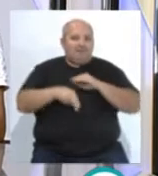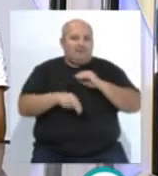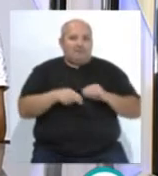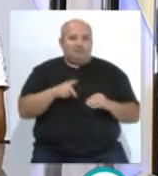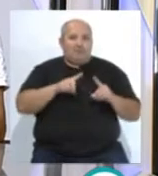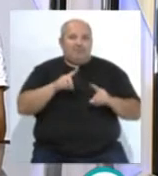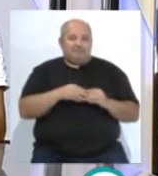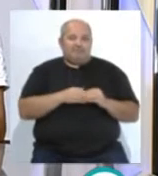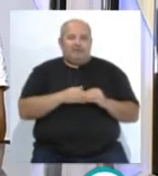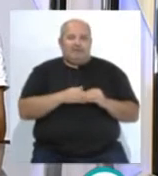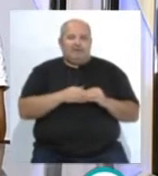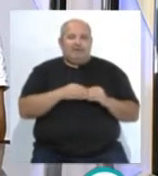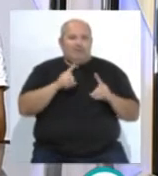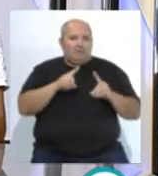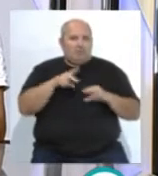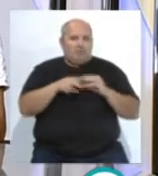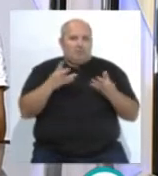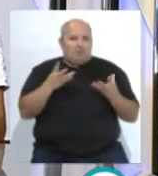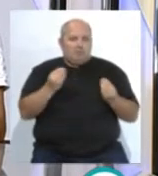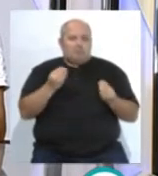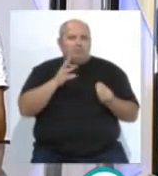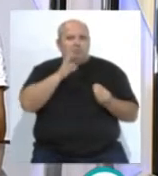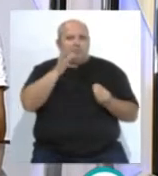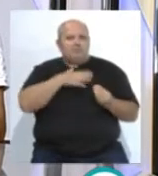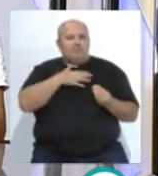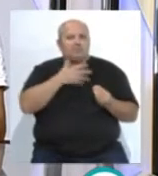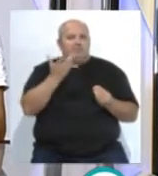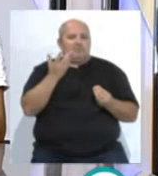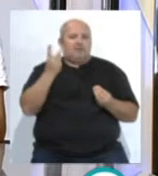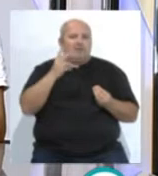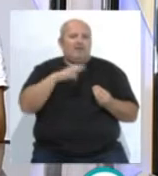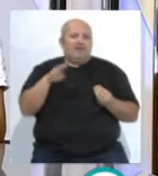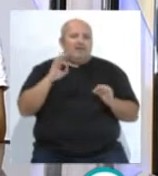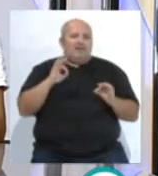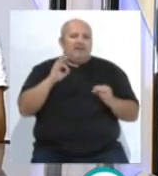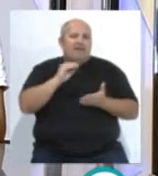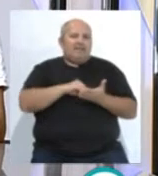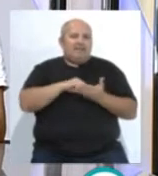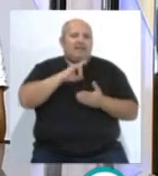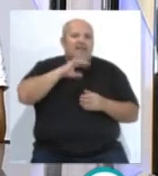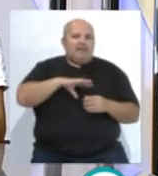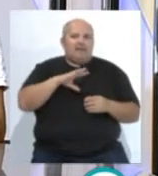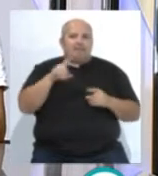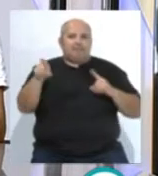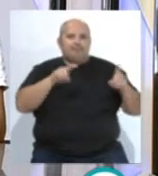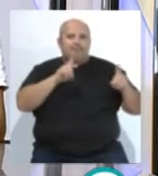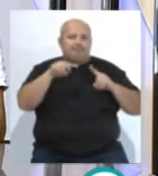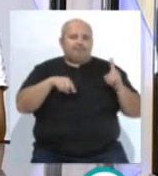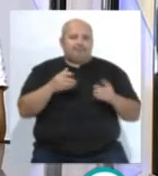futbolistas que no protestan. Claro, eso evita muchísimo. ¿Y por qué no lo hacen en segunda división? Porque están ahí a ver quién lo coge, a ver eso quién lo hace. Eso